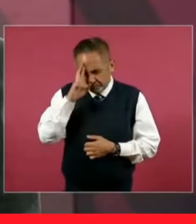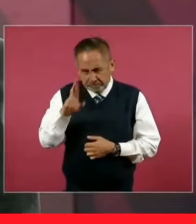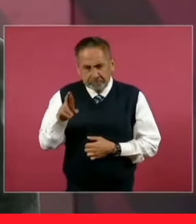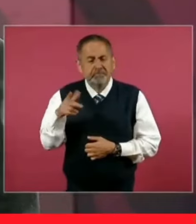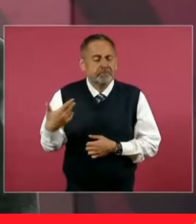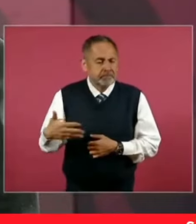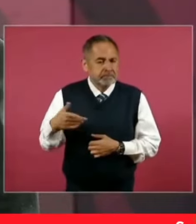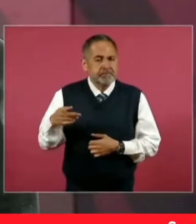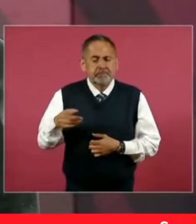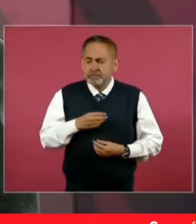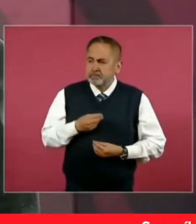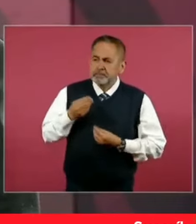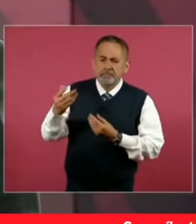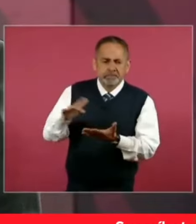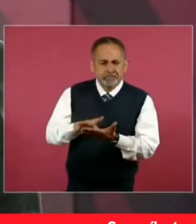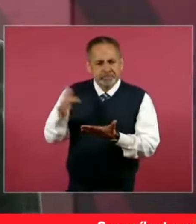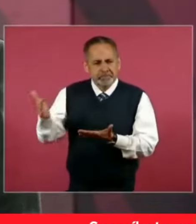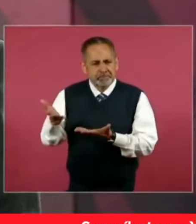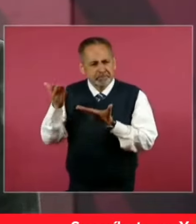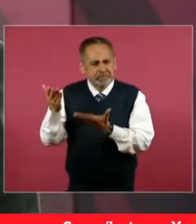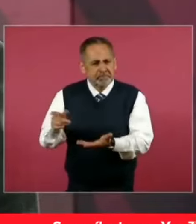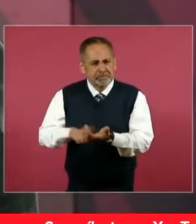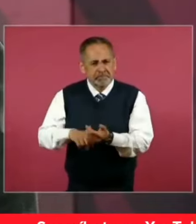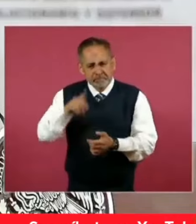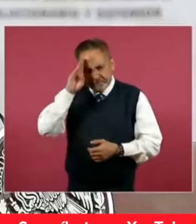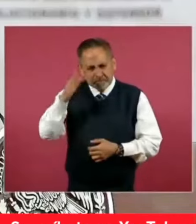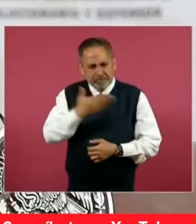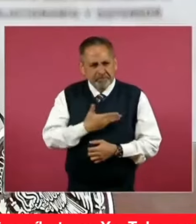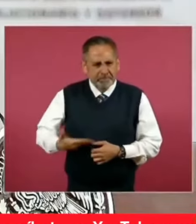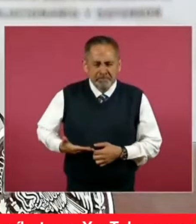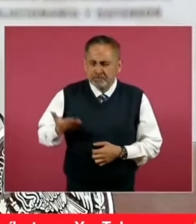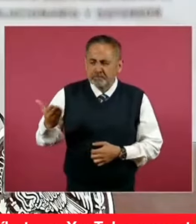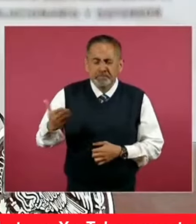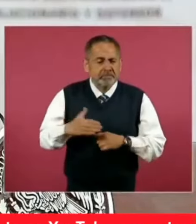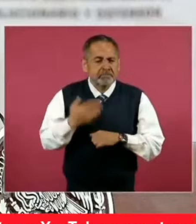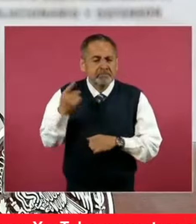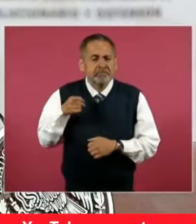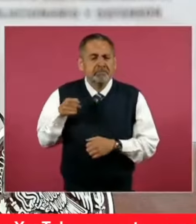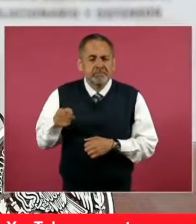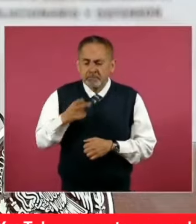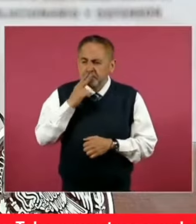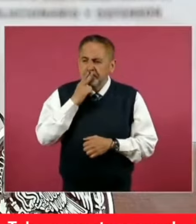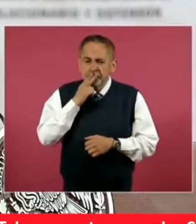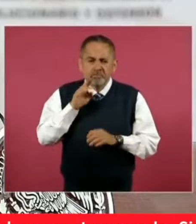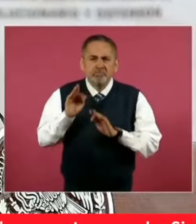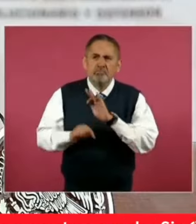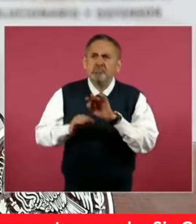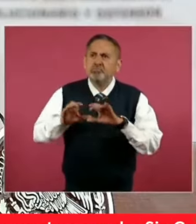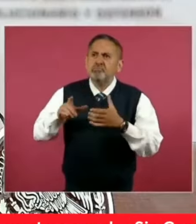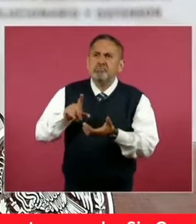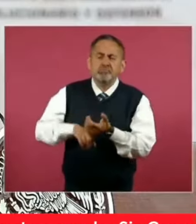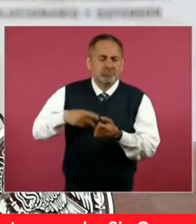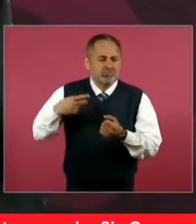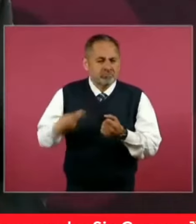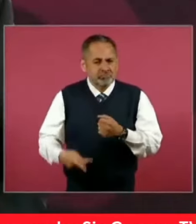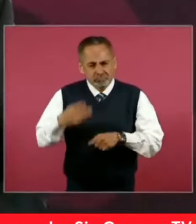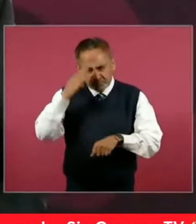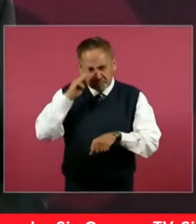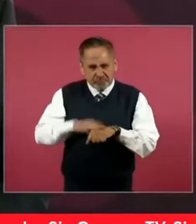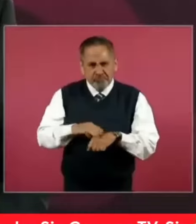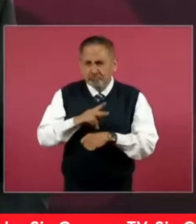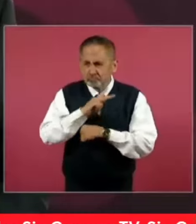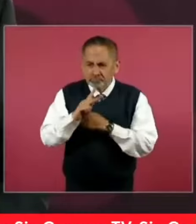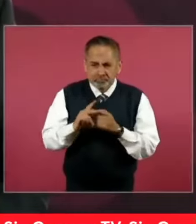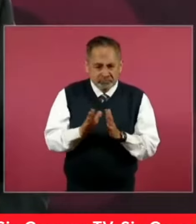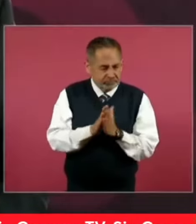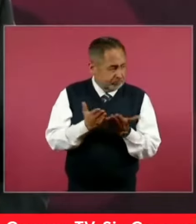quiero expresarle nuestro inmenso agradecimiento, señor presidente, por conservar la memoria de nuestro país y hacerla accesible